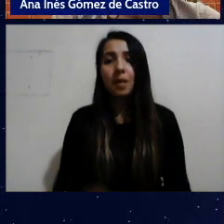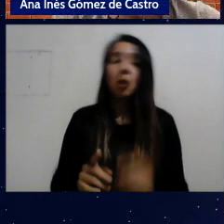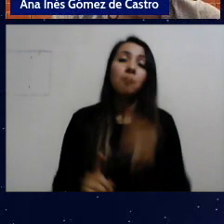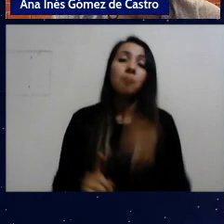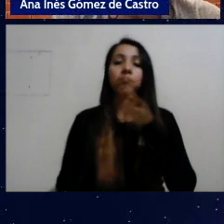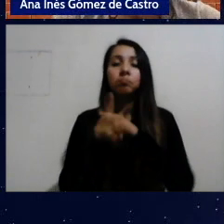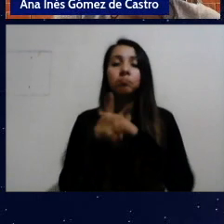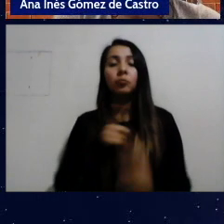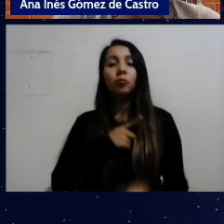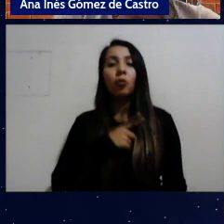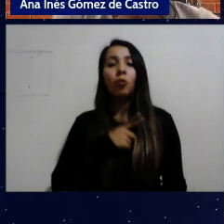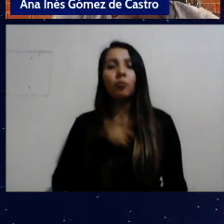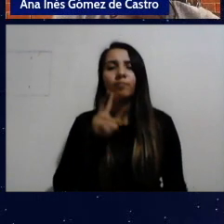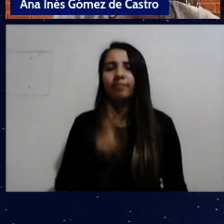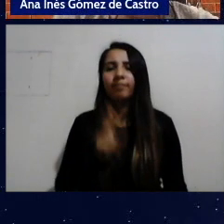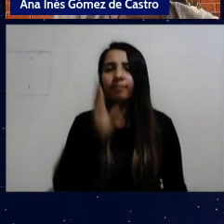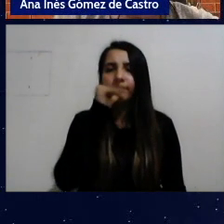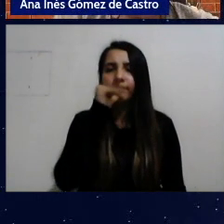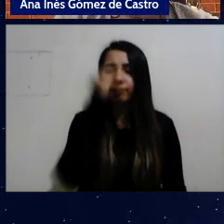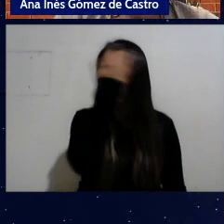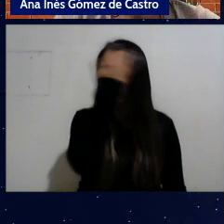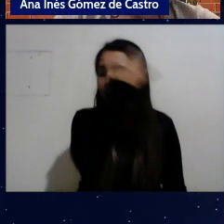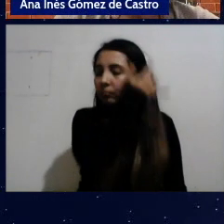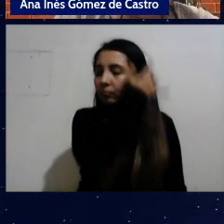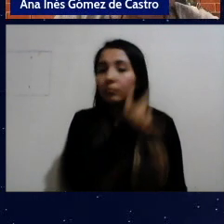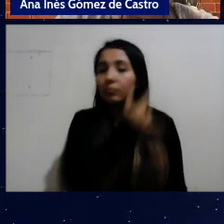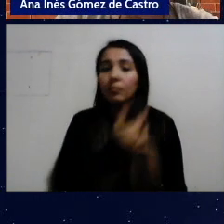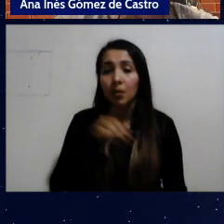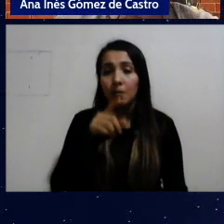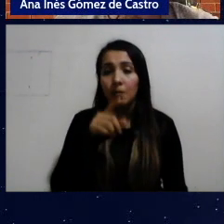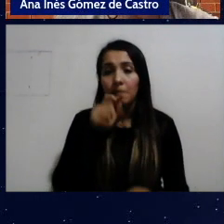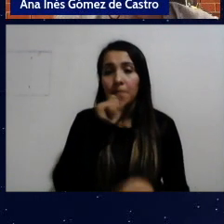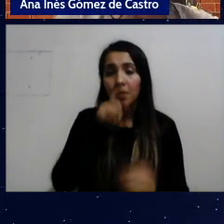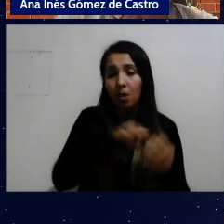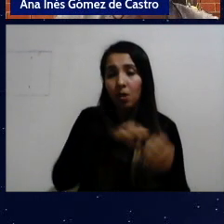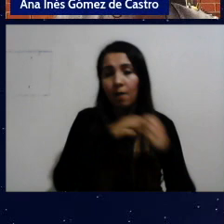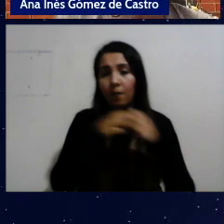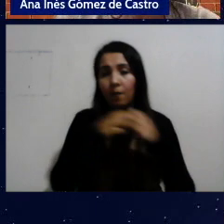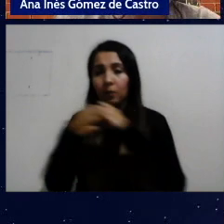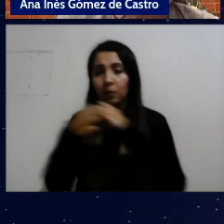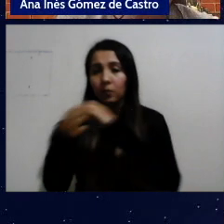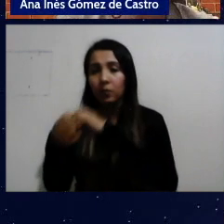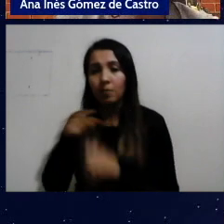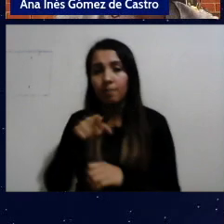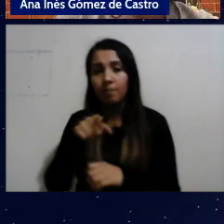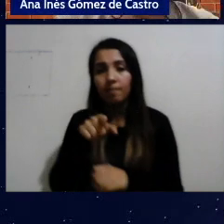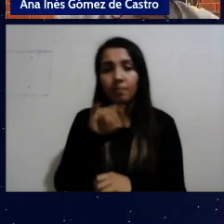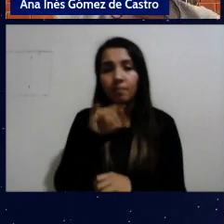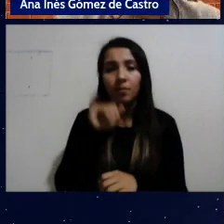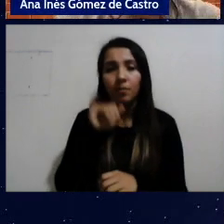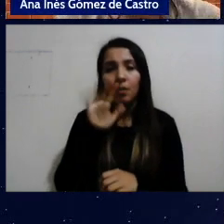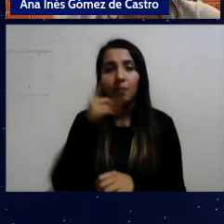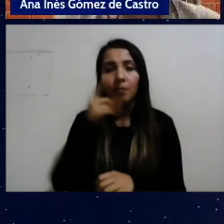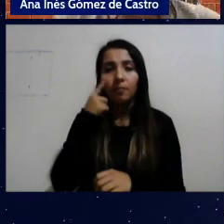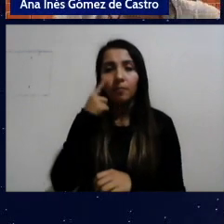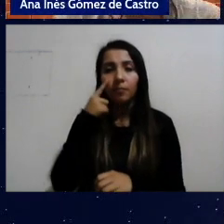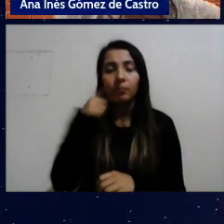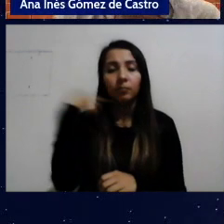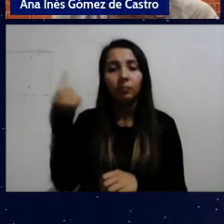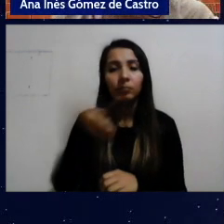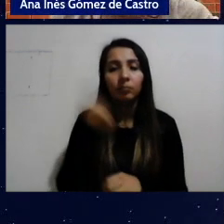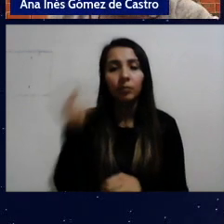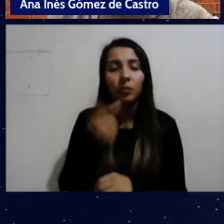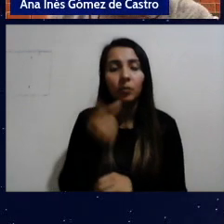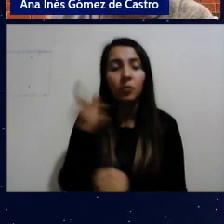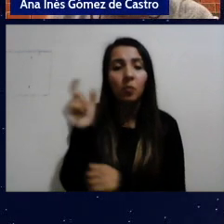la vida no pudo existir en el origen del universo. Es un resultado de la propia evolución del universo. Y una de las